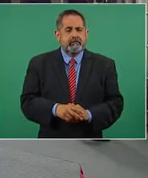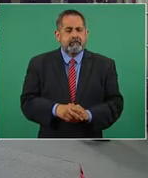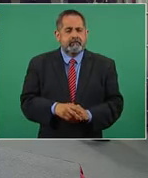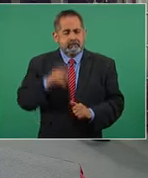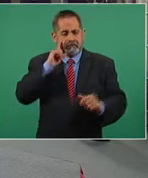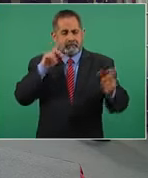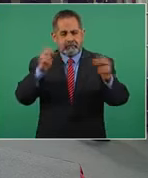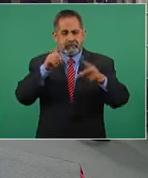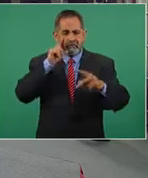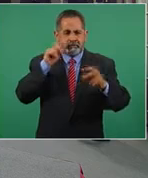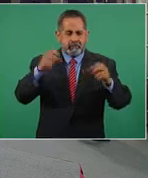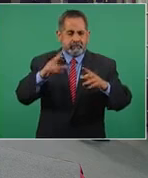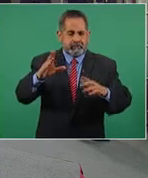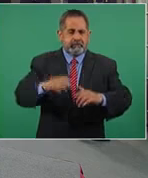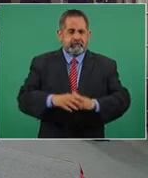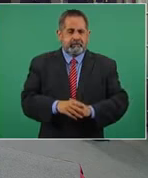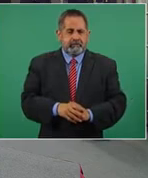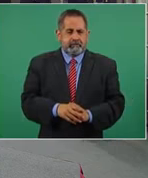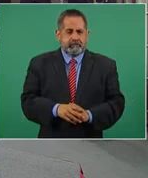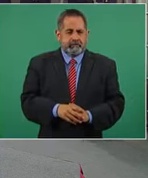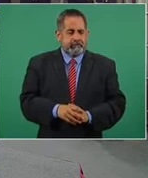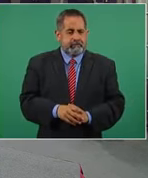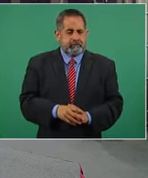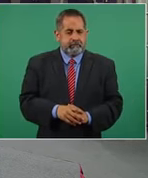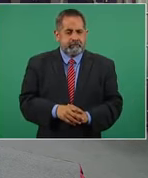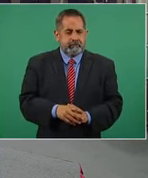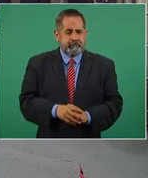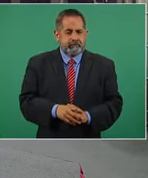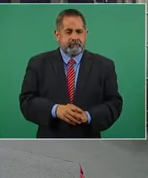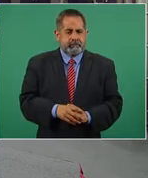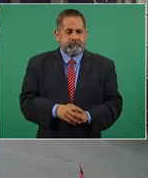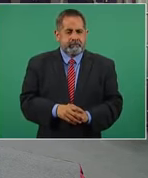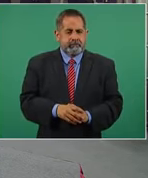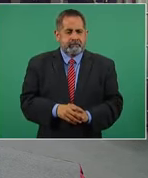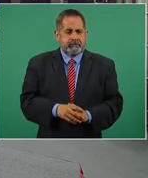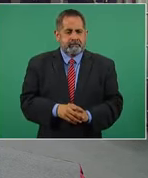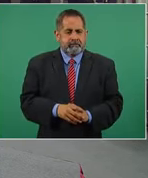nos vemos mañana. Sí, sí.